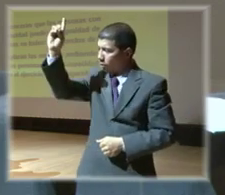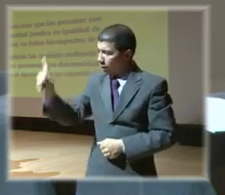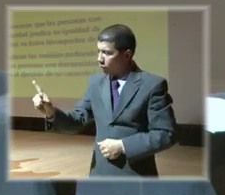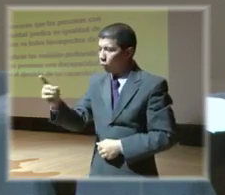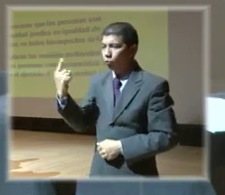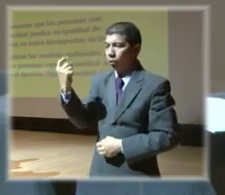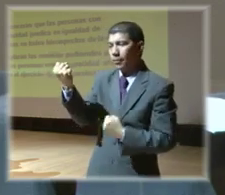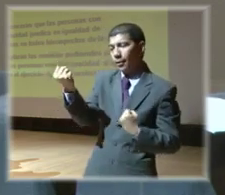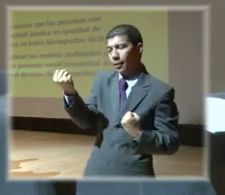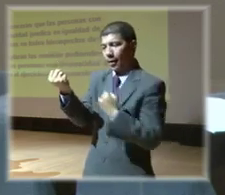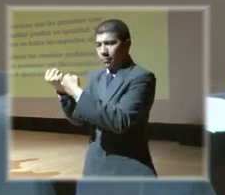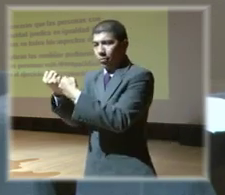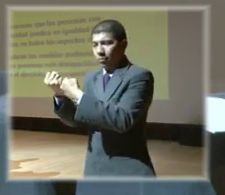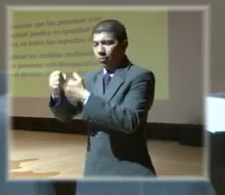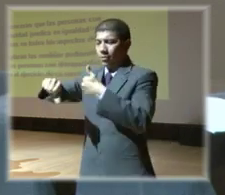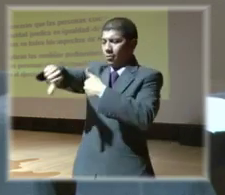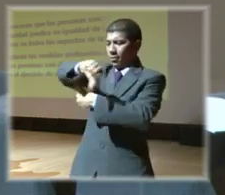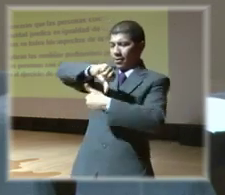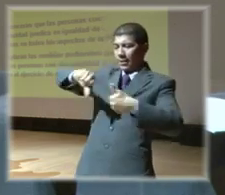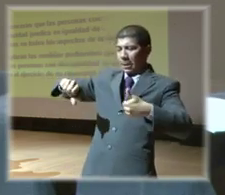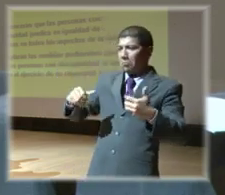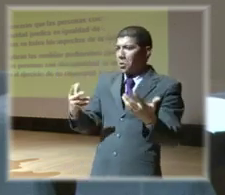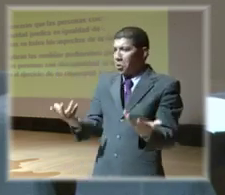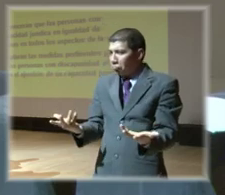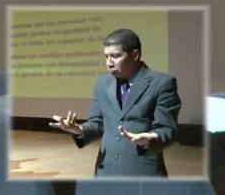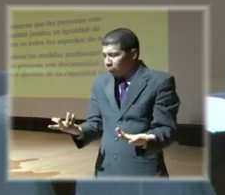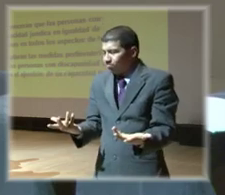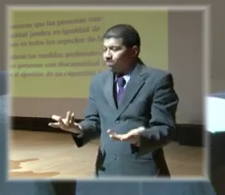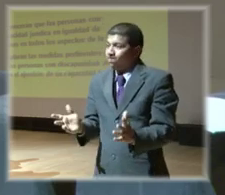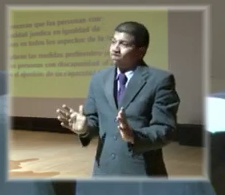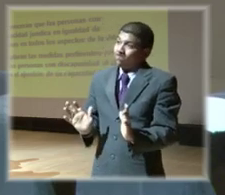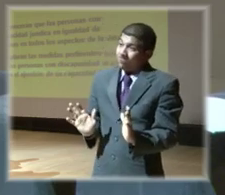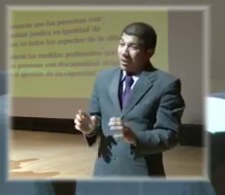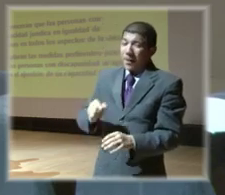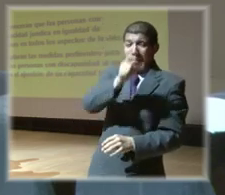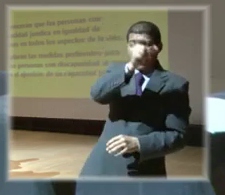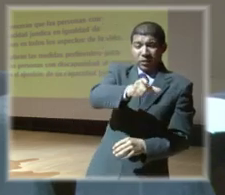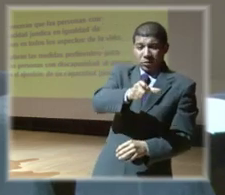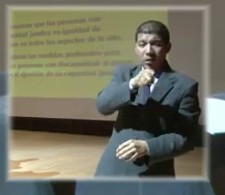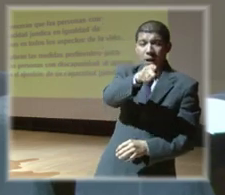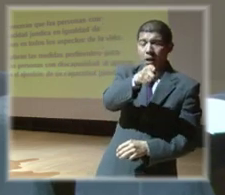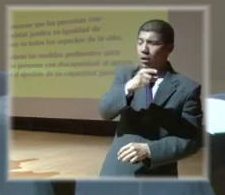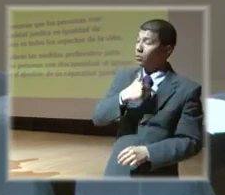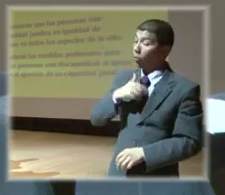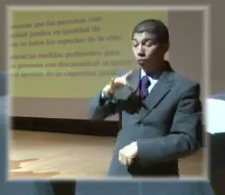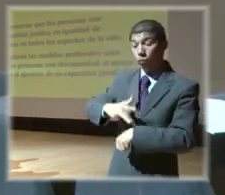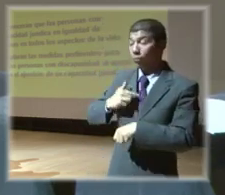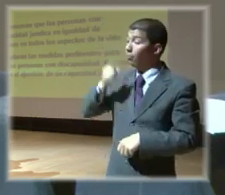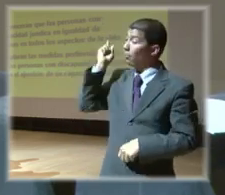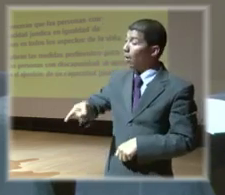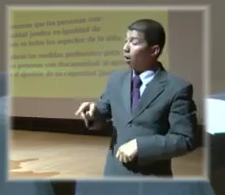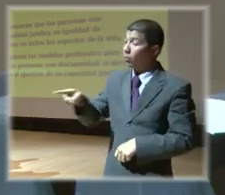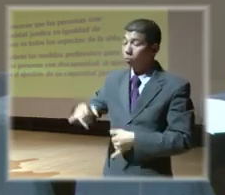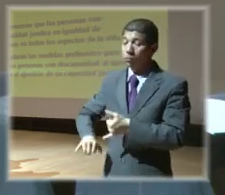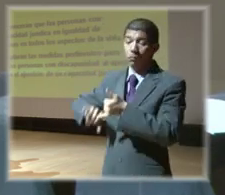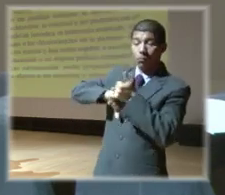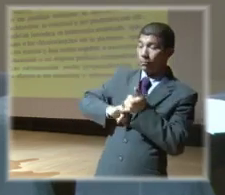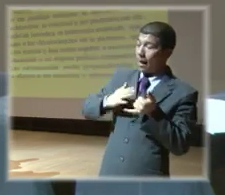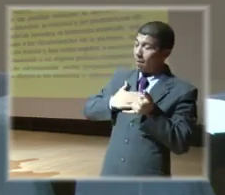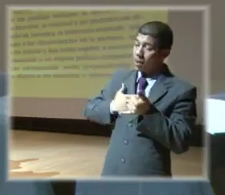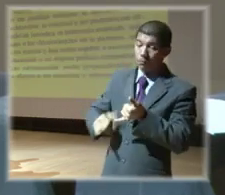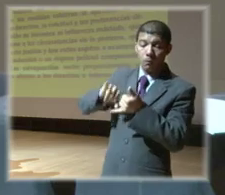persona con discapacidad es alguien que no puede decidir por sí misma, que otro tiene que decidir su vida por